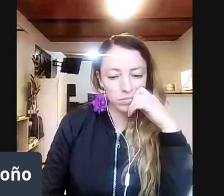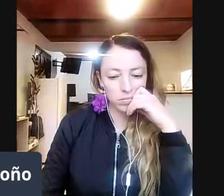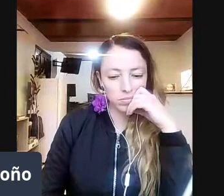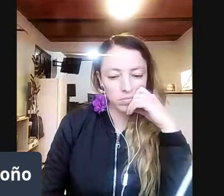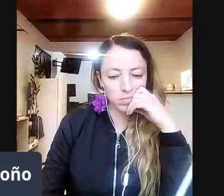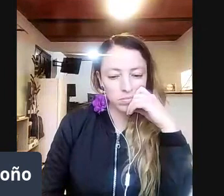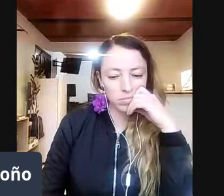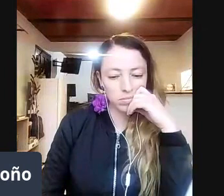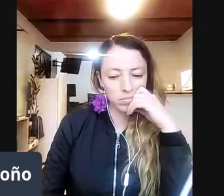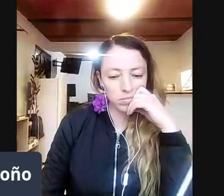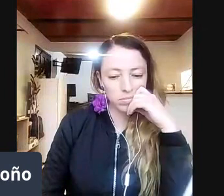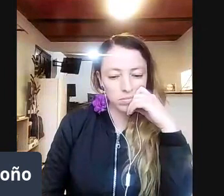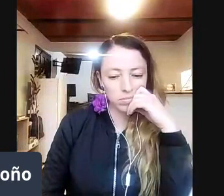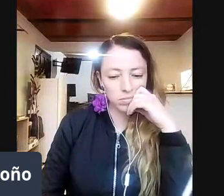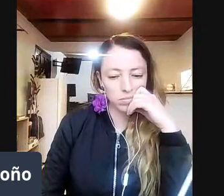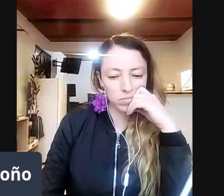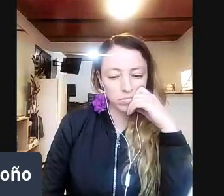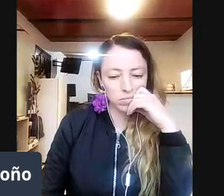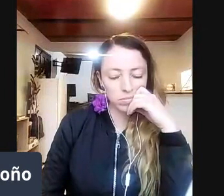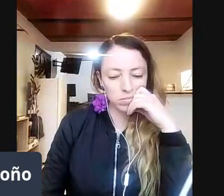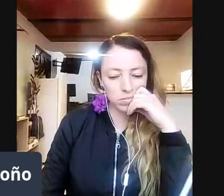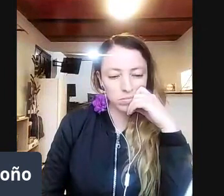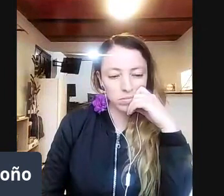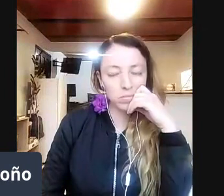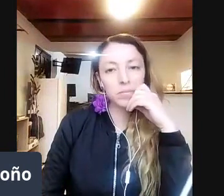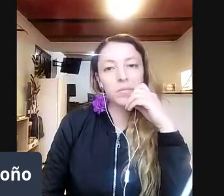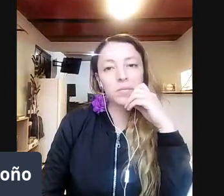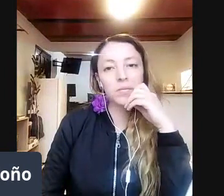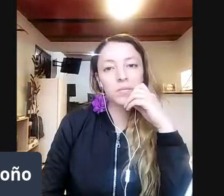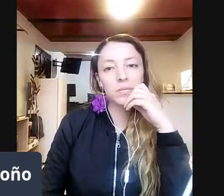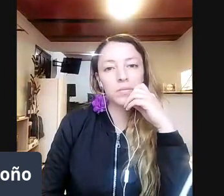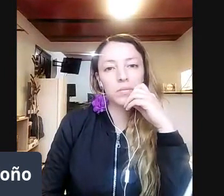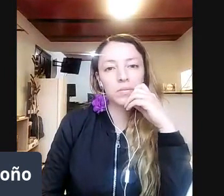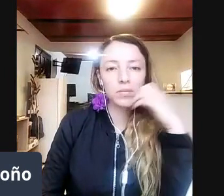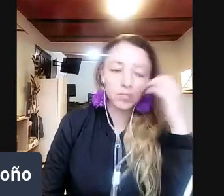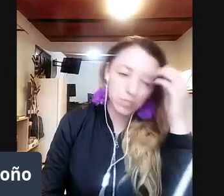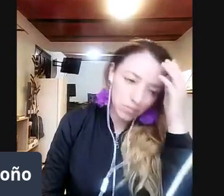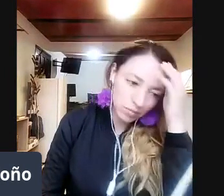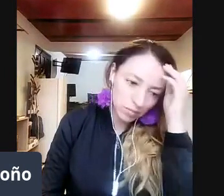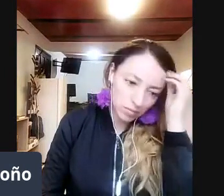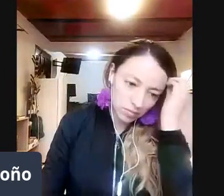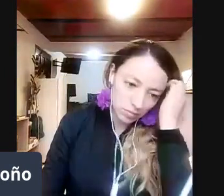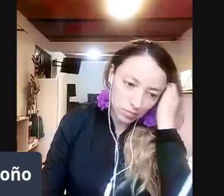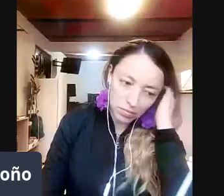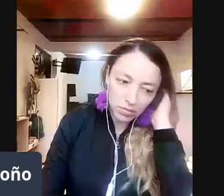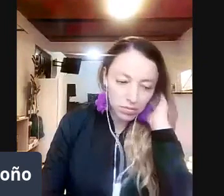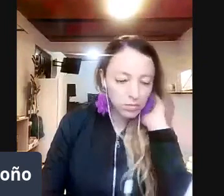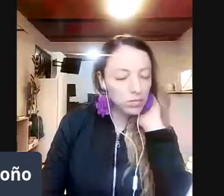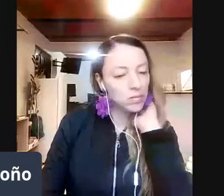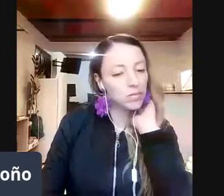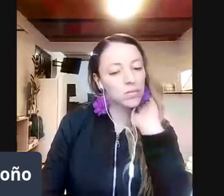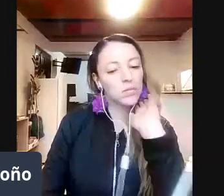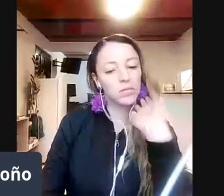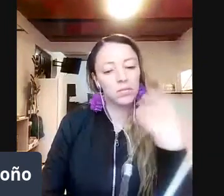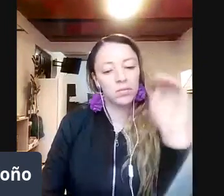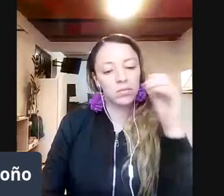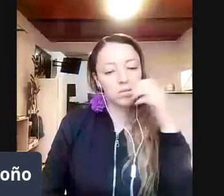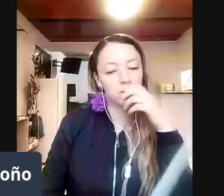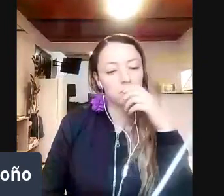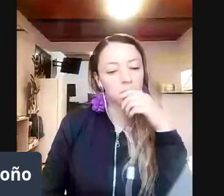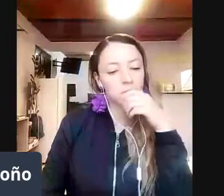buscar a quién va a buscar heriberto de la calle para los contratos en el gobierno pues al fiscal que es de los